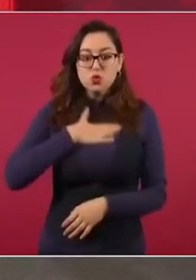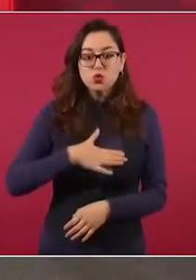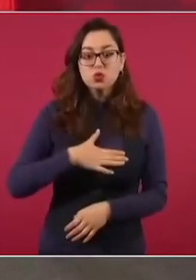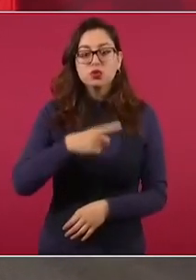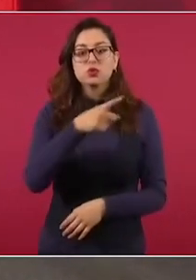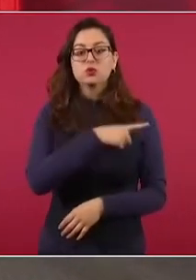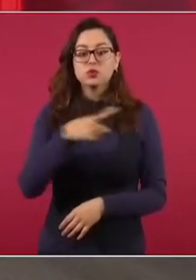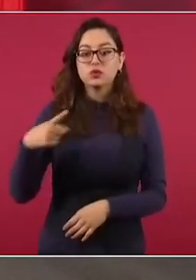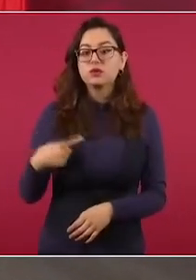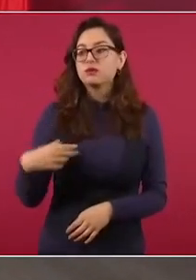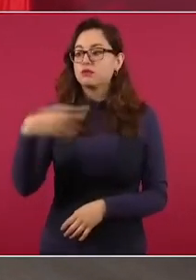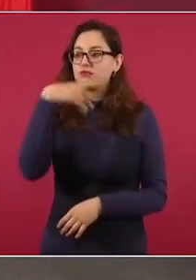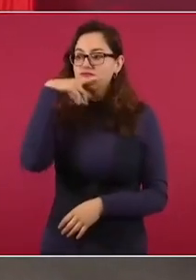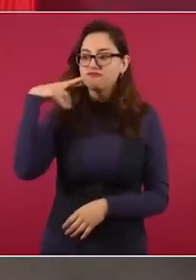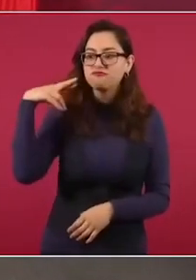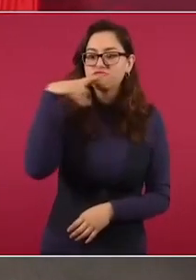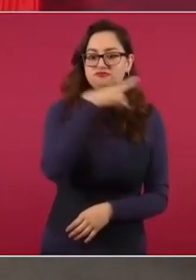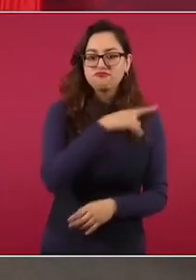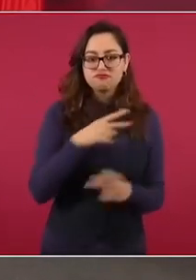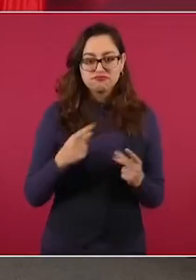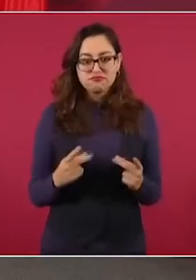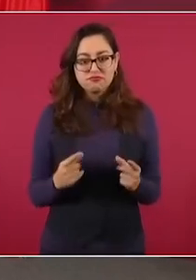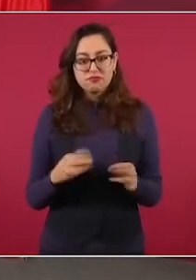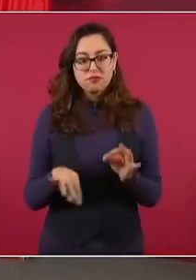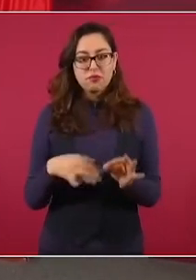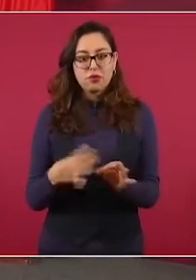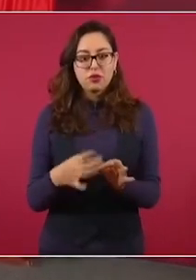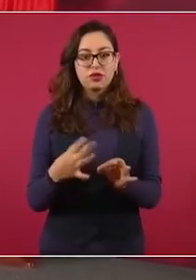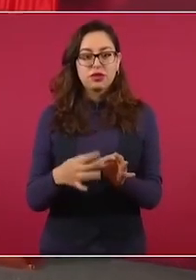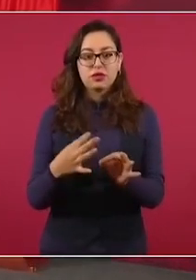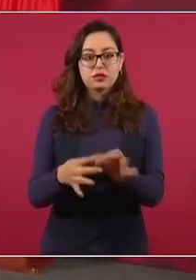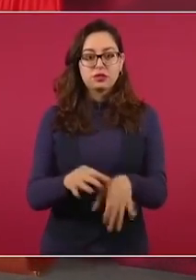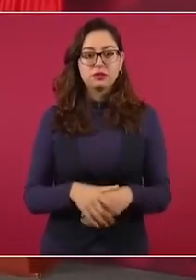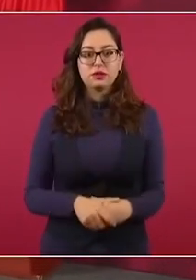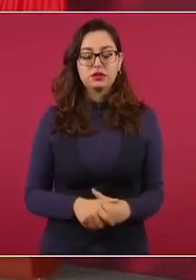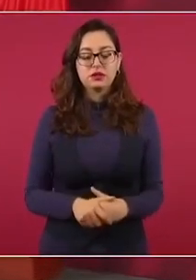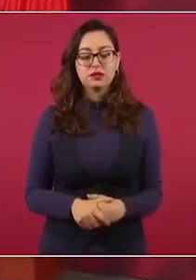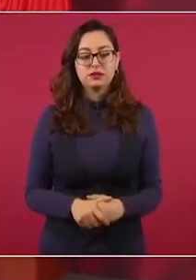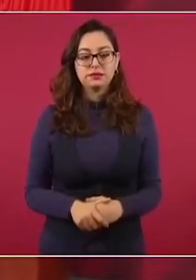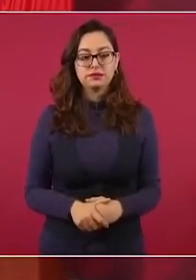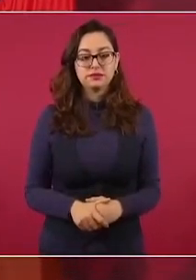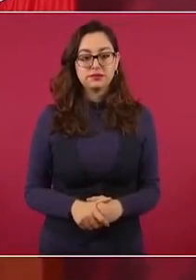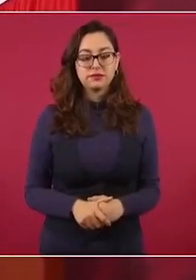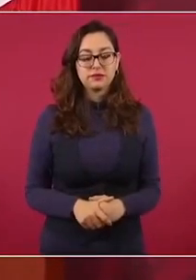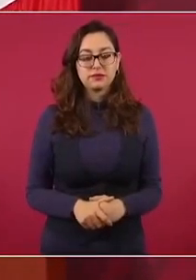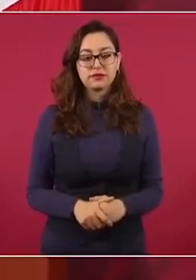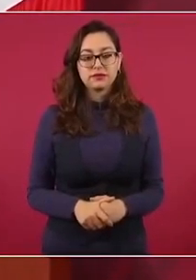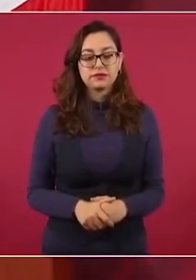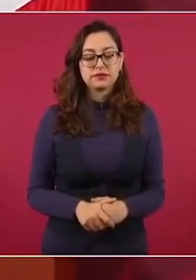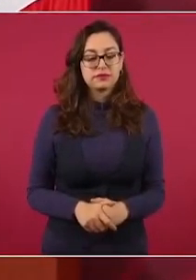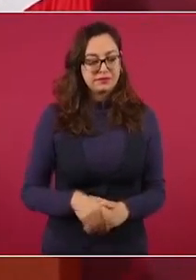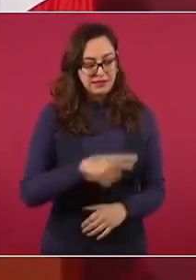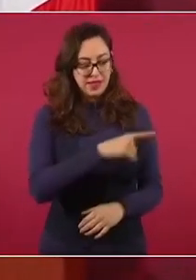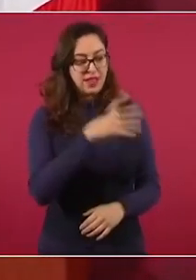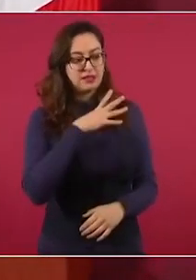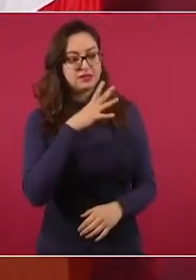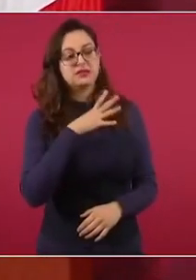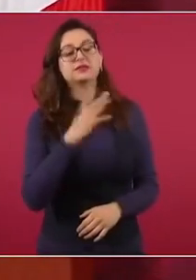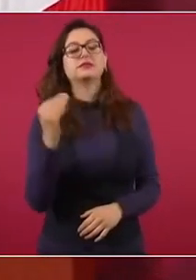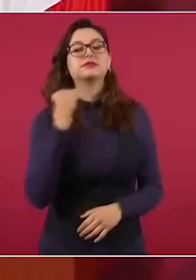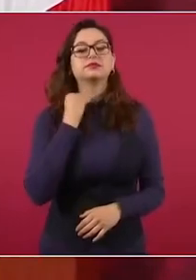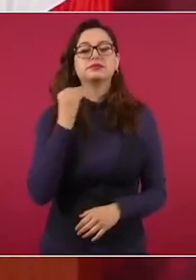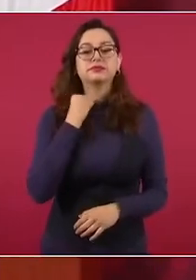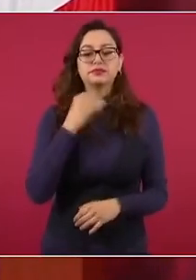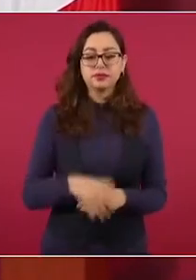expedita. ¿Cómo es, abogada? Ajá, aquí está la abogada. Pronta